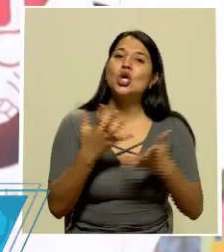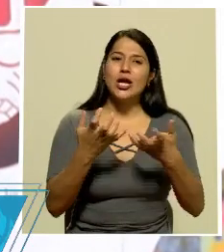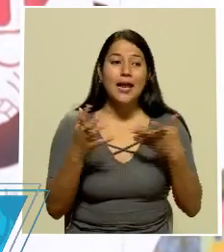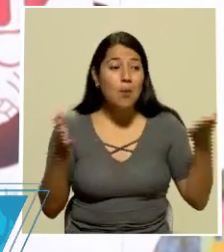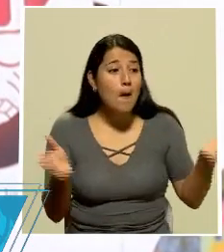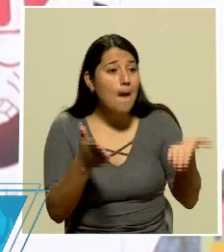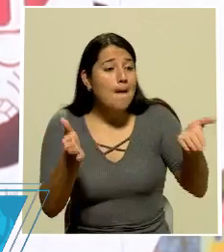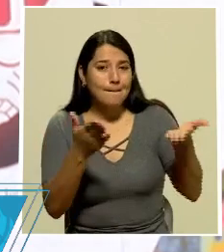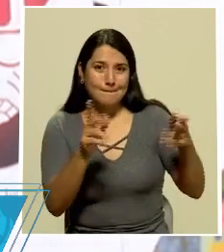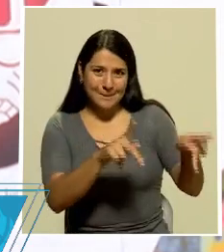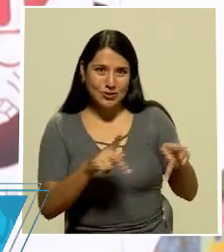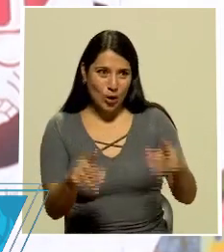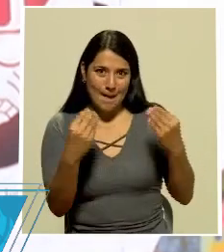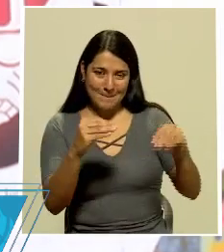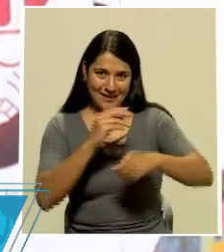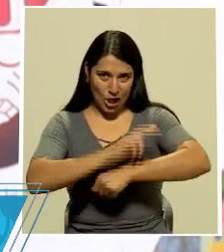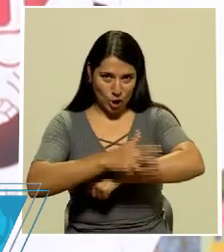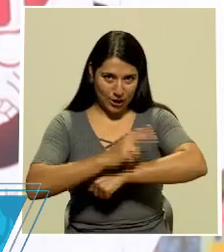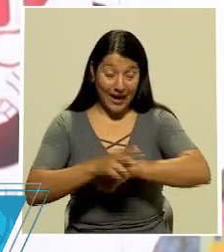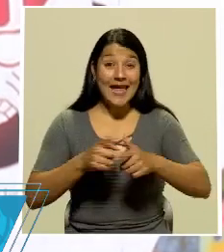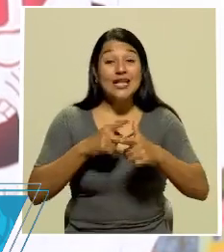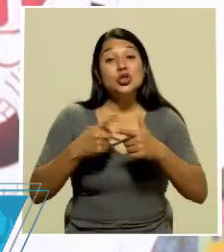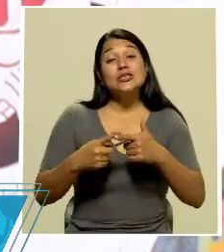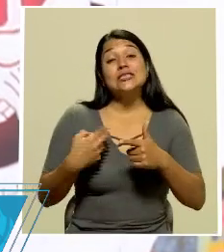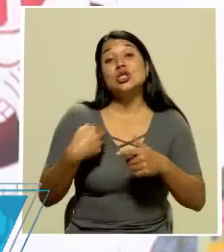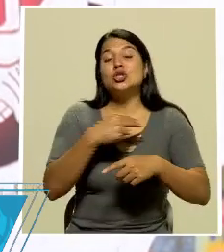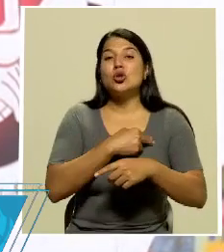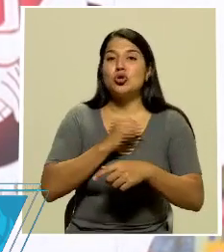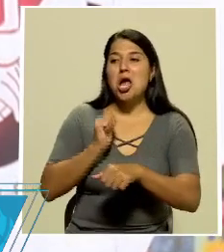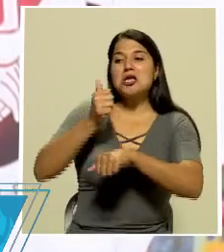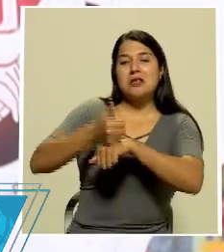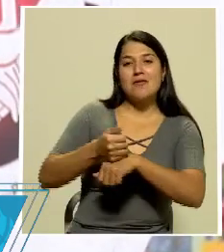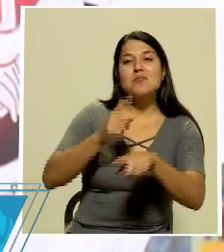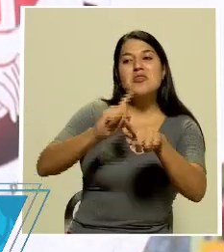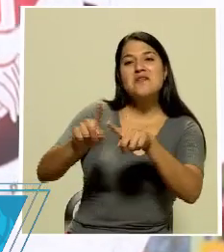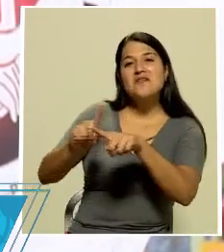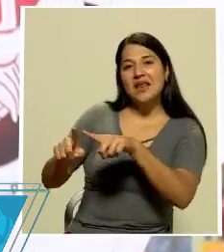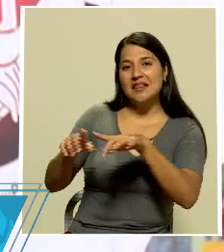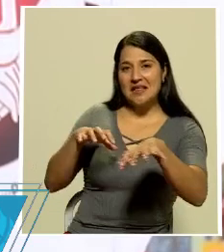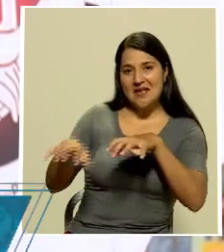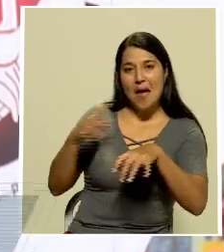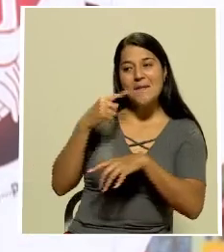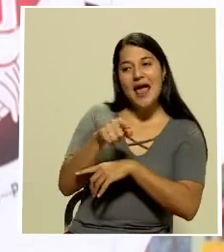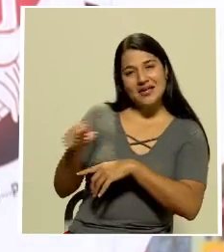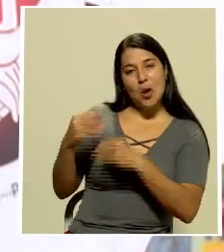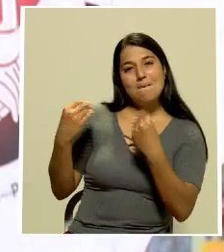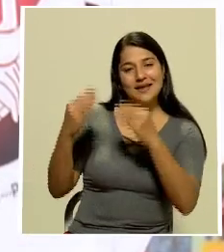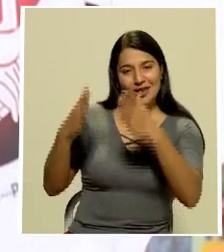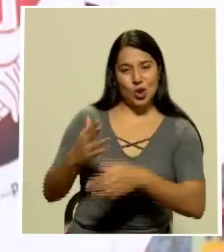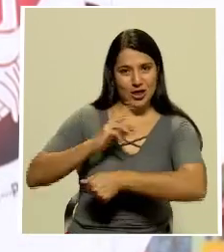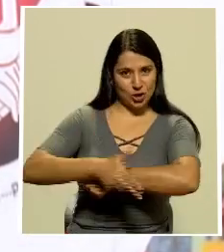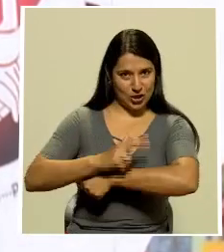personas vendedoras y entonces en ese sentido hemos establecido una serie de incentivos para ellos. El primero es